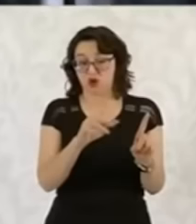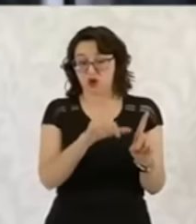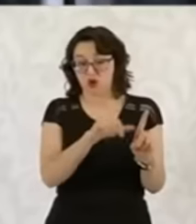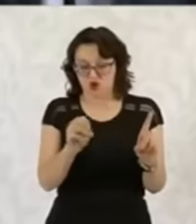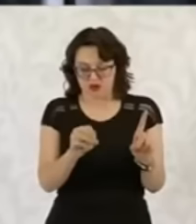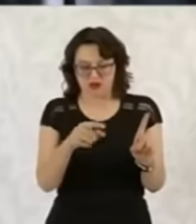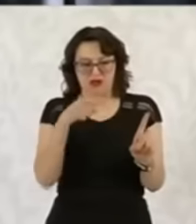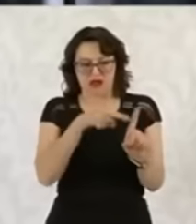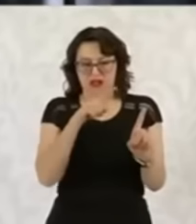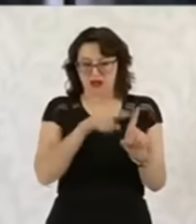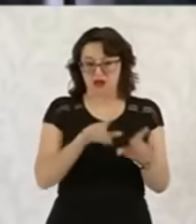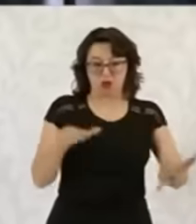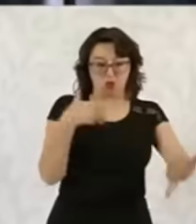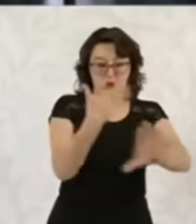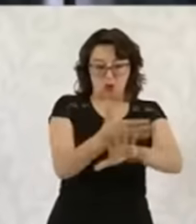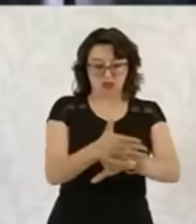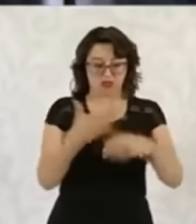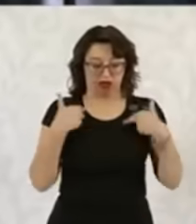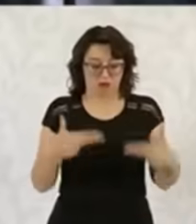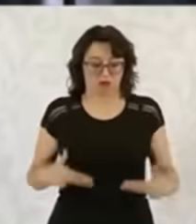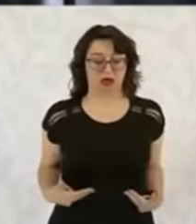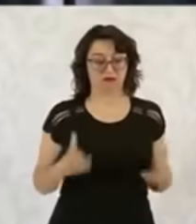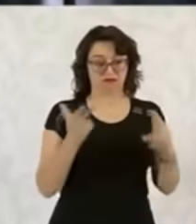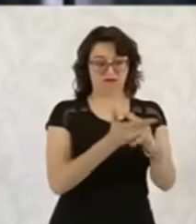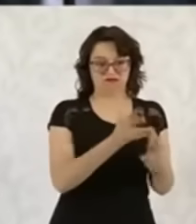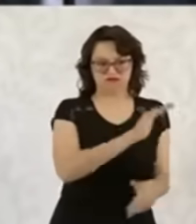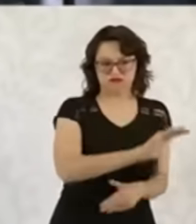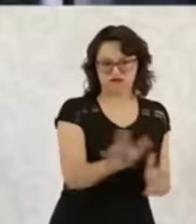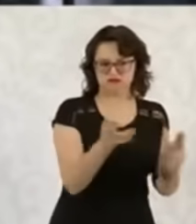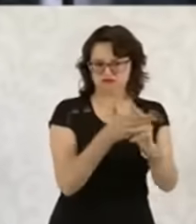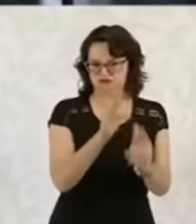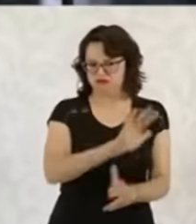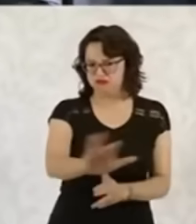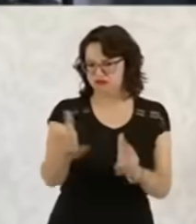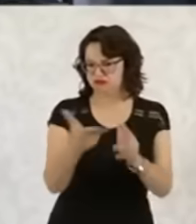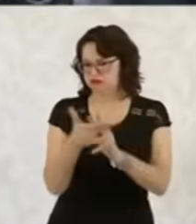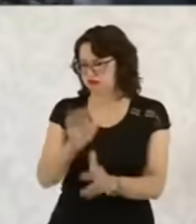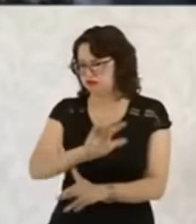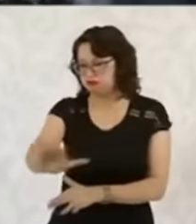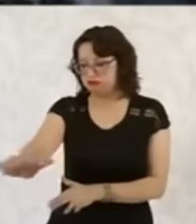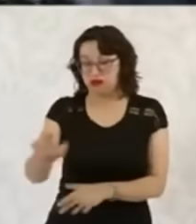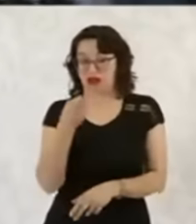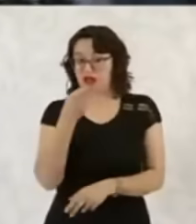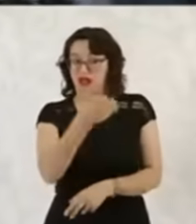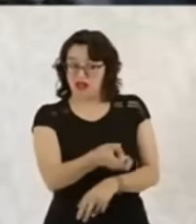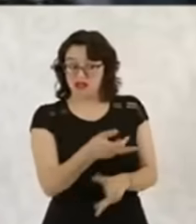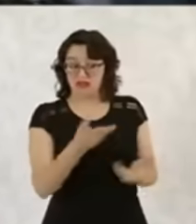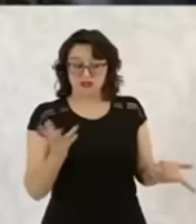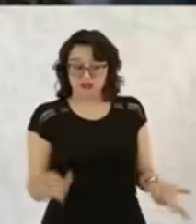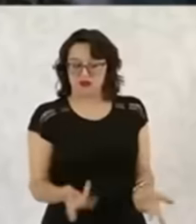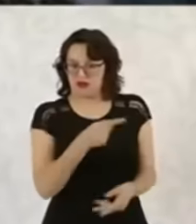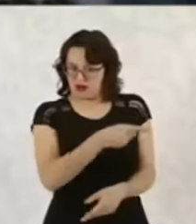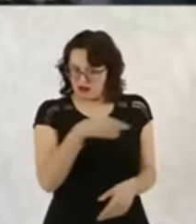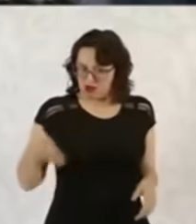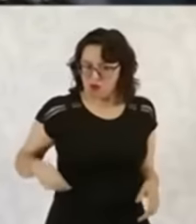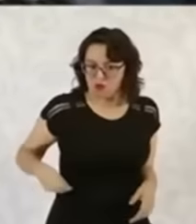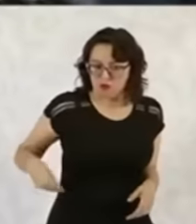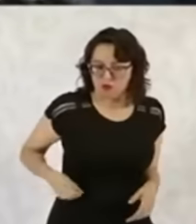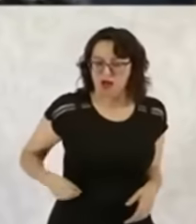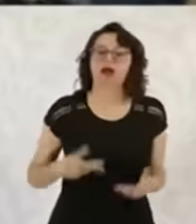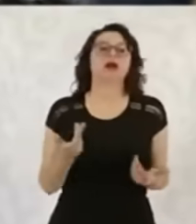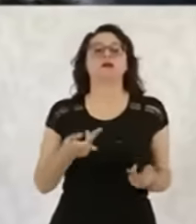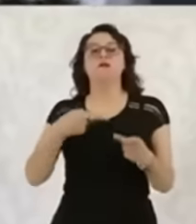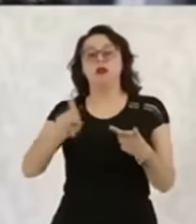sino también los crímenes financieros que tienen que ver con el tema del FOBAPROA y el gran latrocinio que